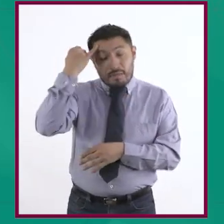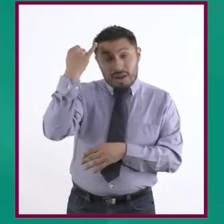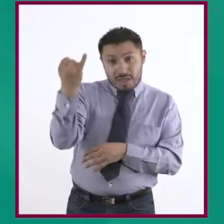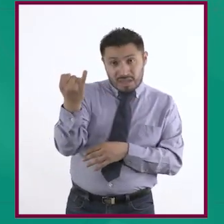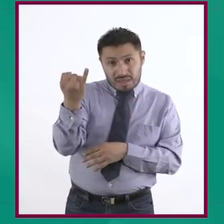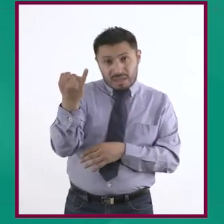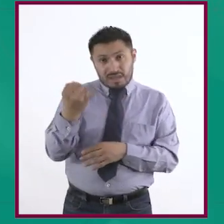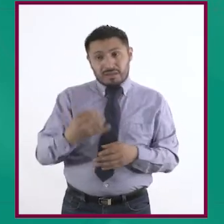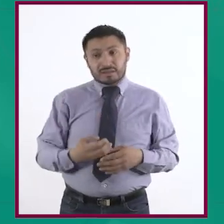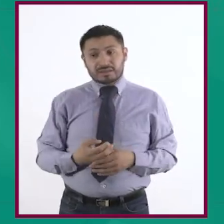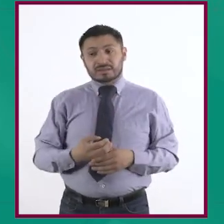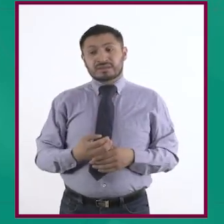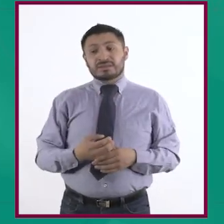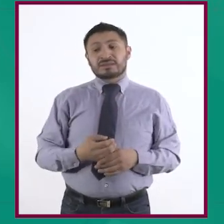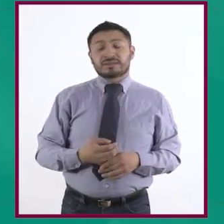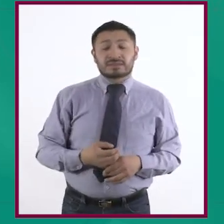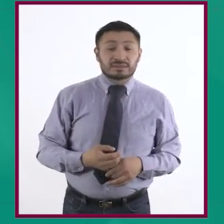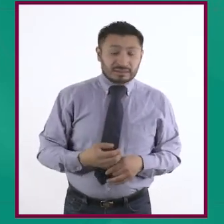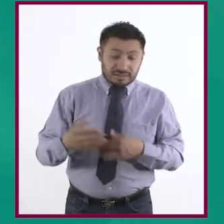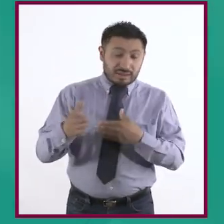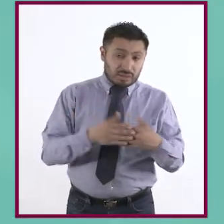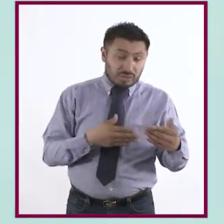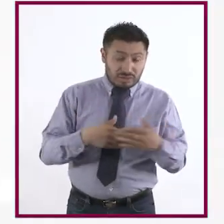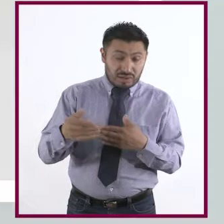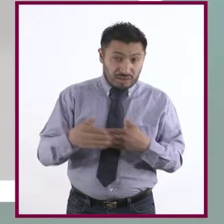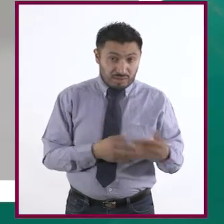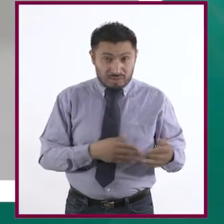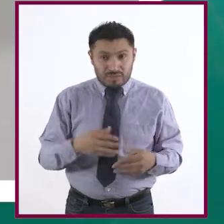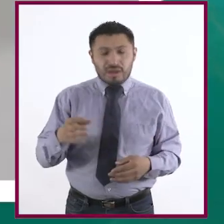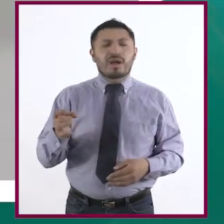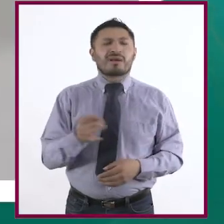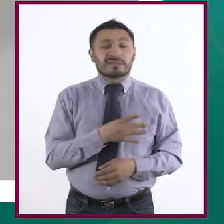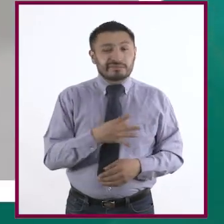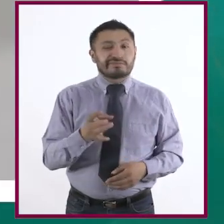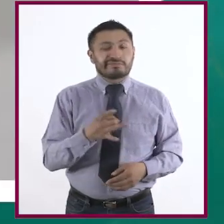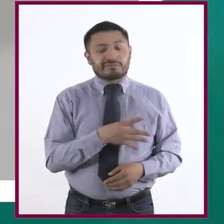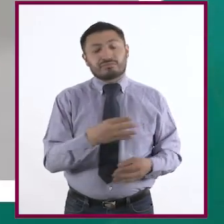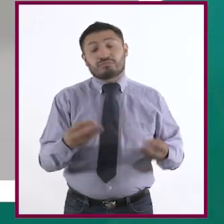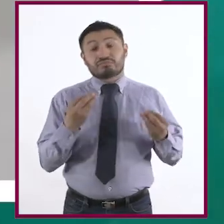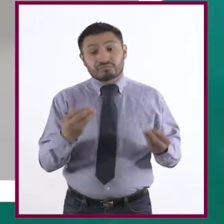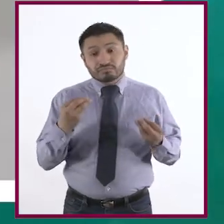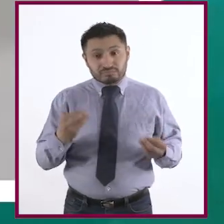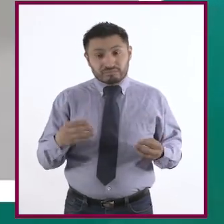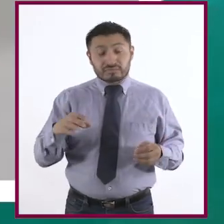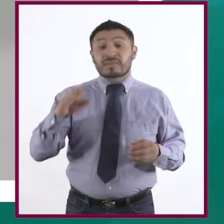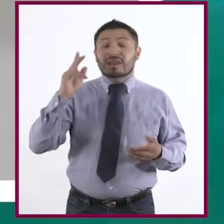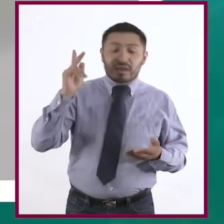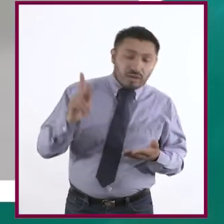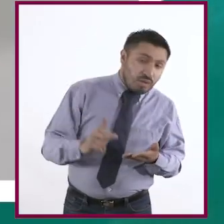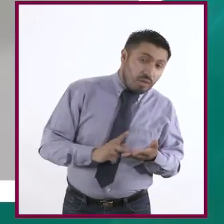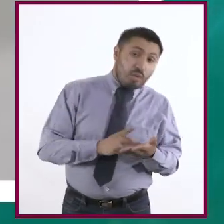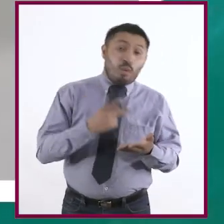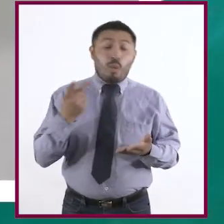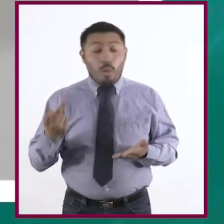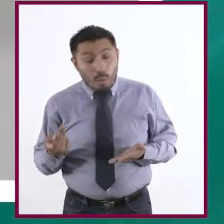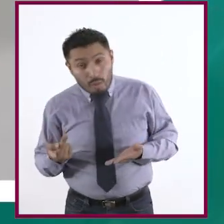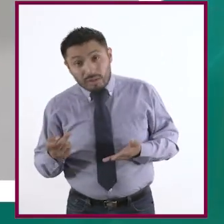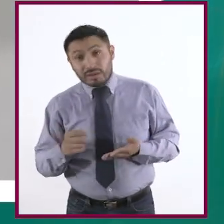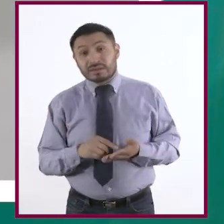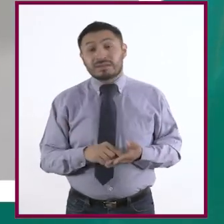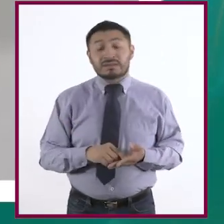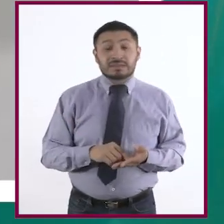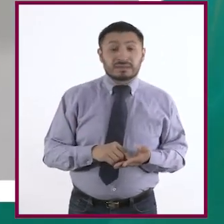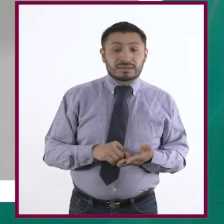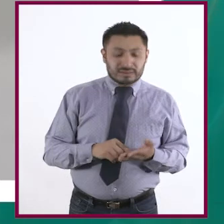una eugenesia liberal o eugenesia contemporánea, hay mucho temor de que se pueda generar una vez más